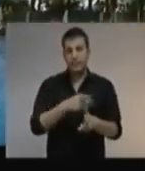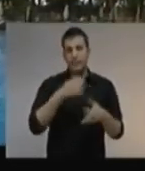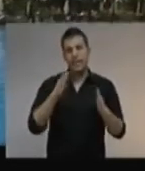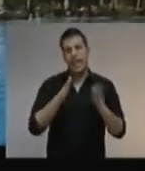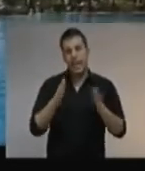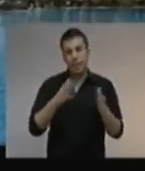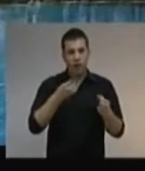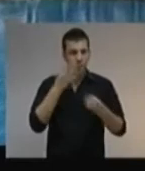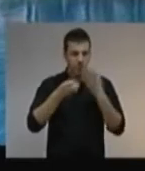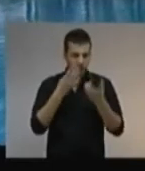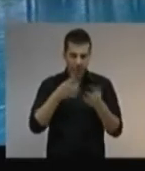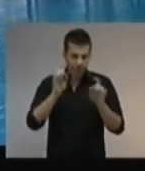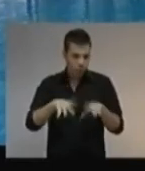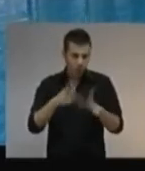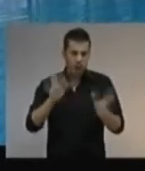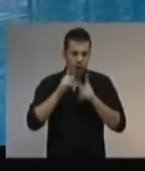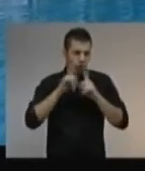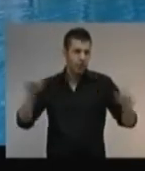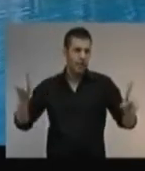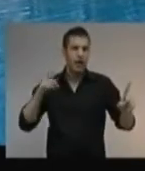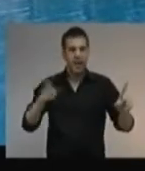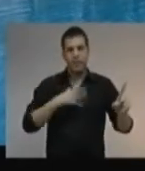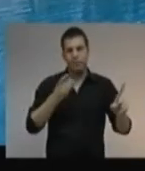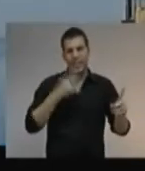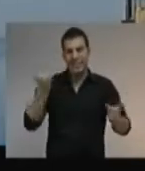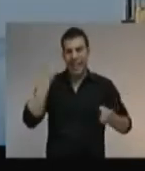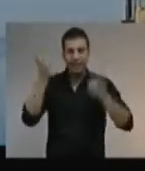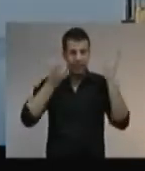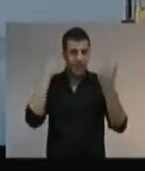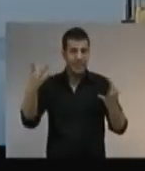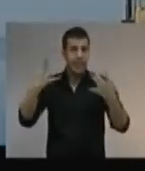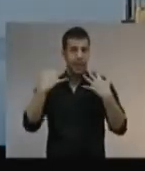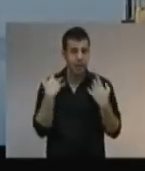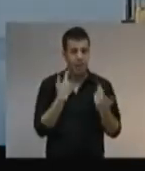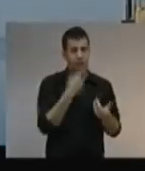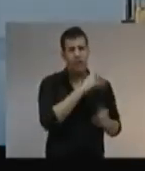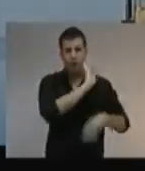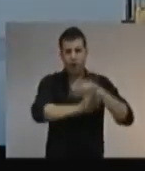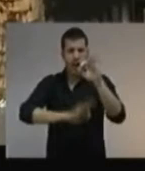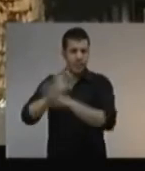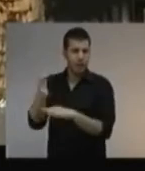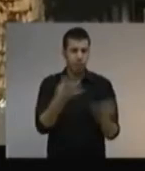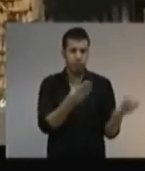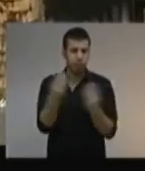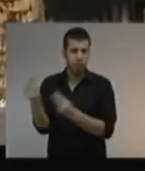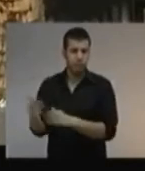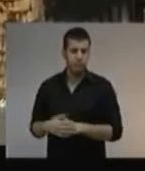temperatura primaveral durante todo el año, lo que le permite organizar diferentes actividades al aire libre.